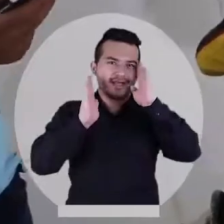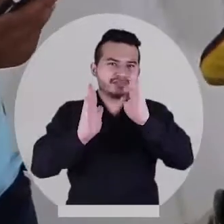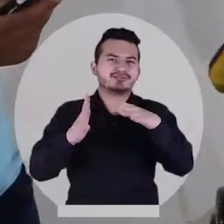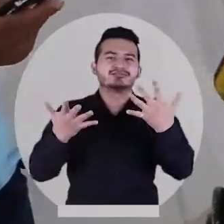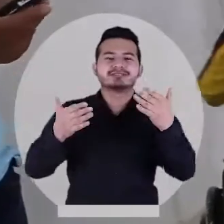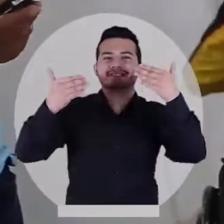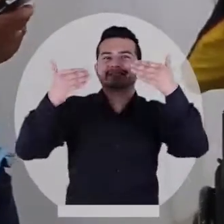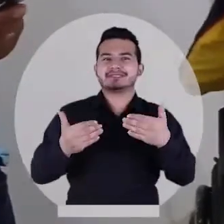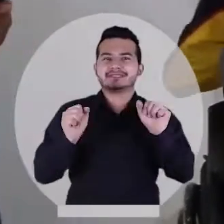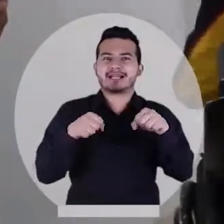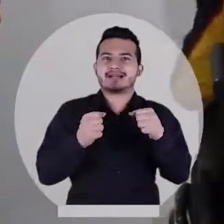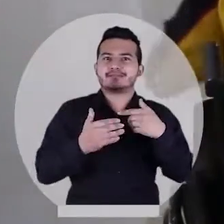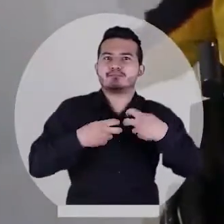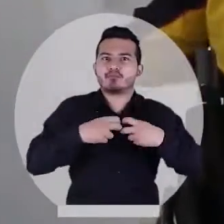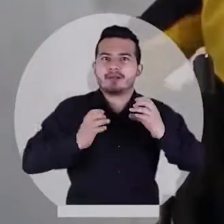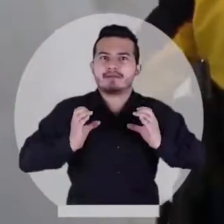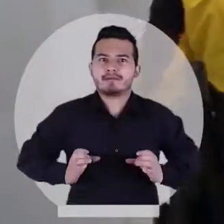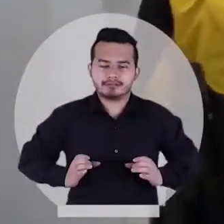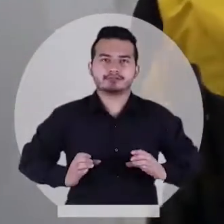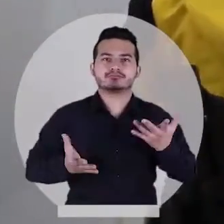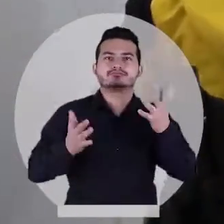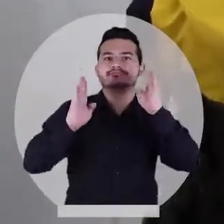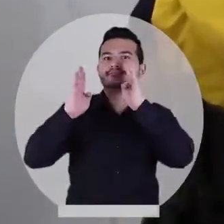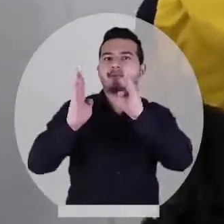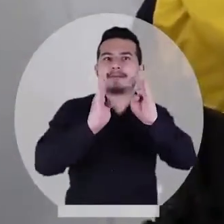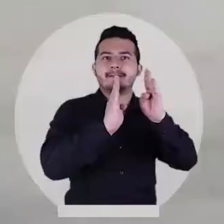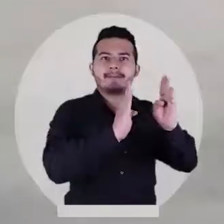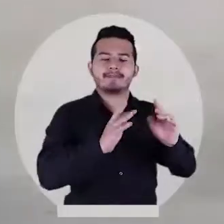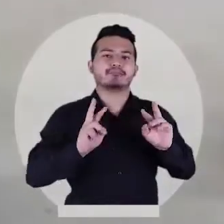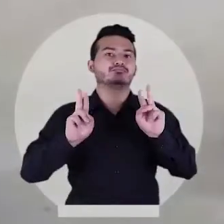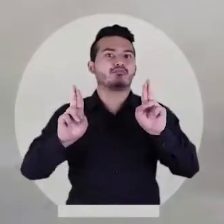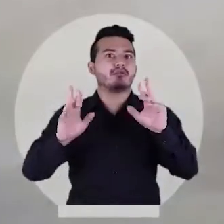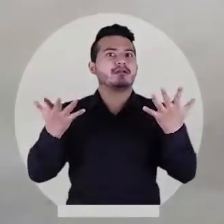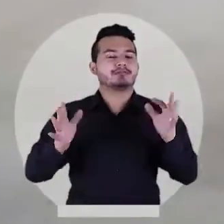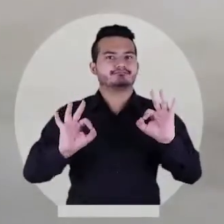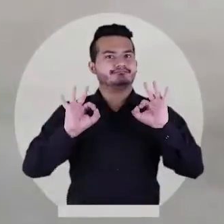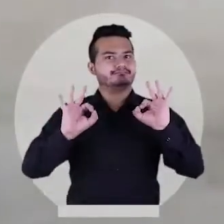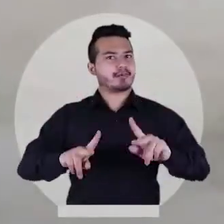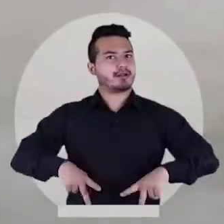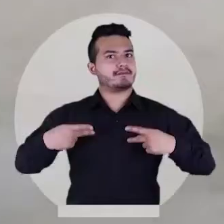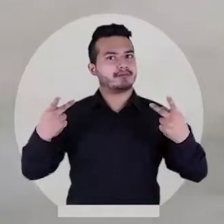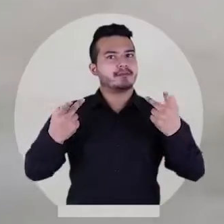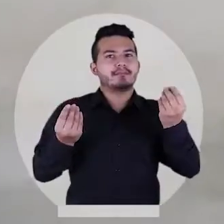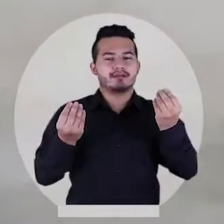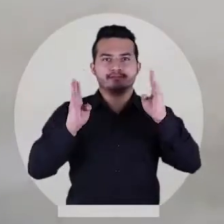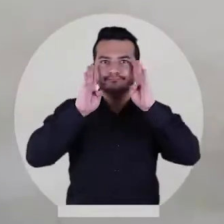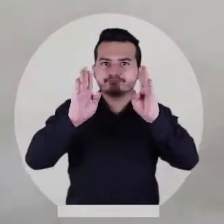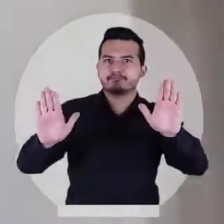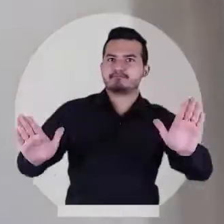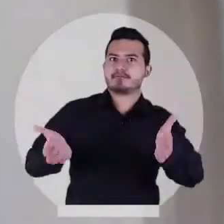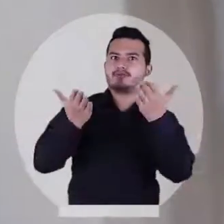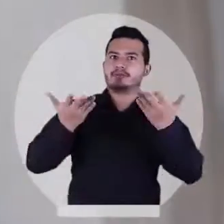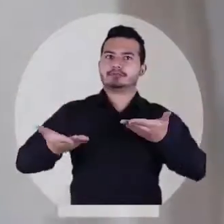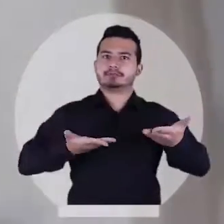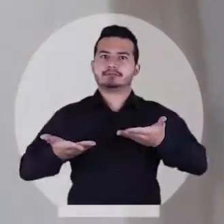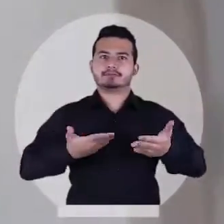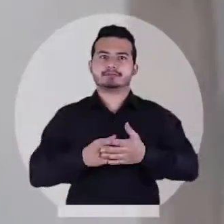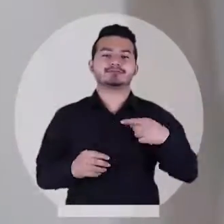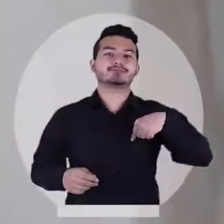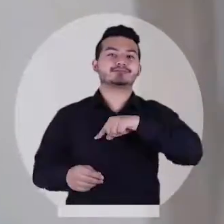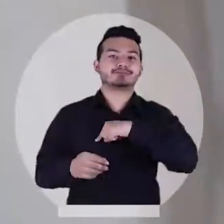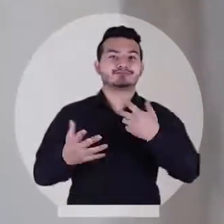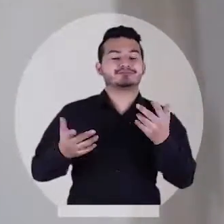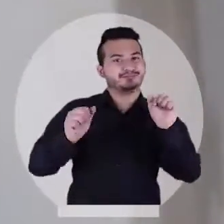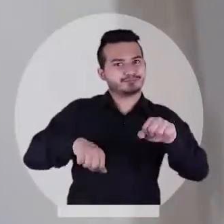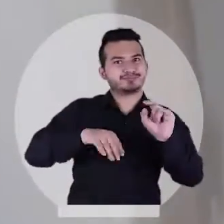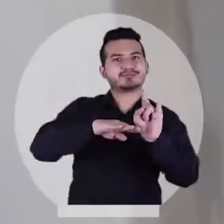discapacidad como un elemento importante, trascendental, para mejorar la calidad de vida de cada uno de